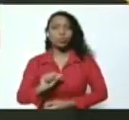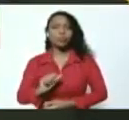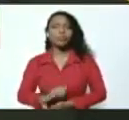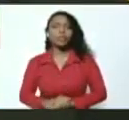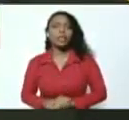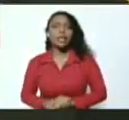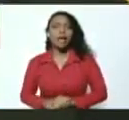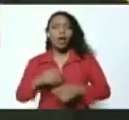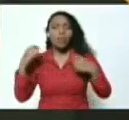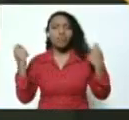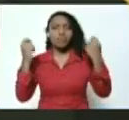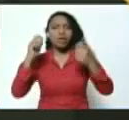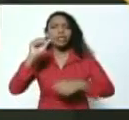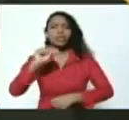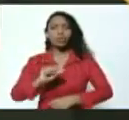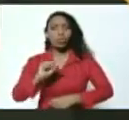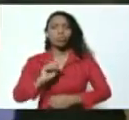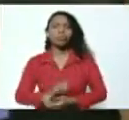del sur.